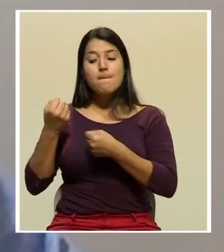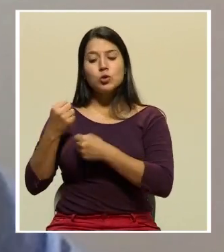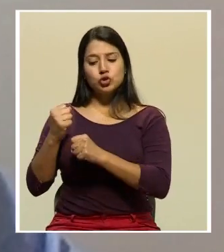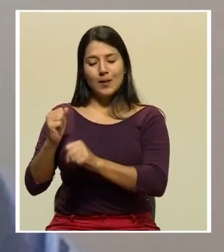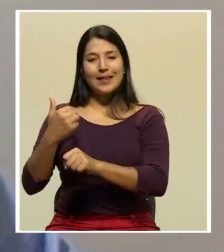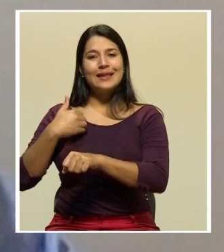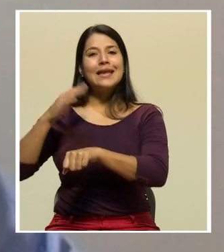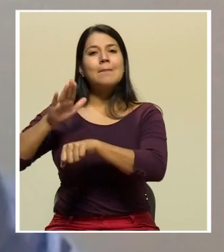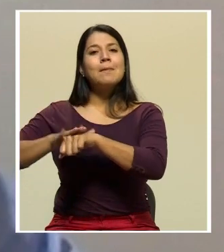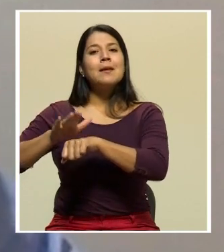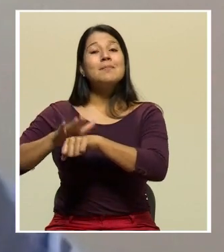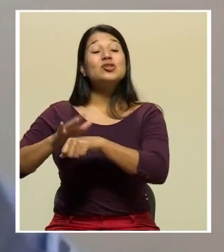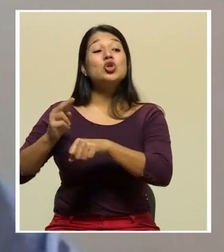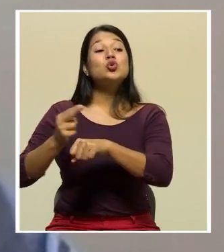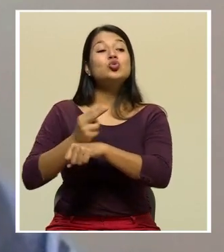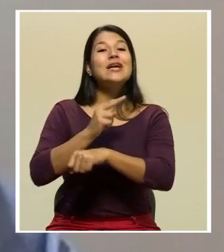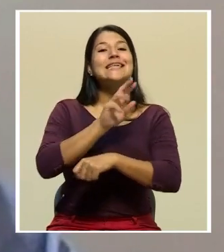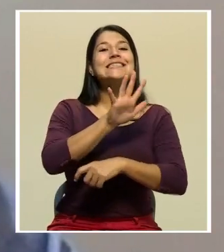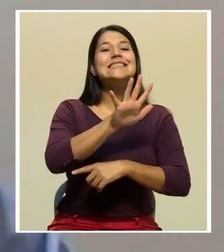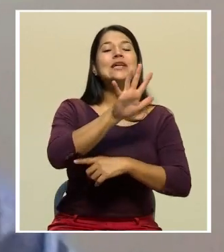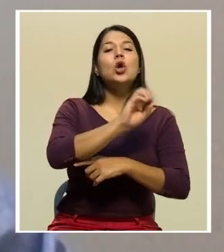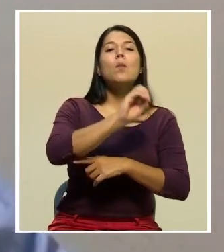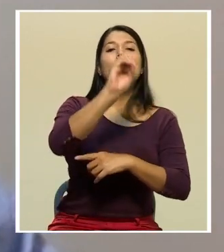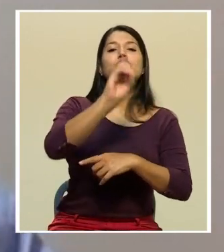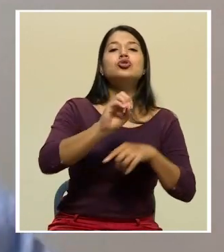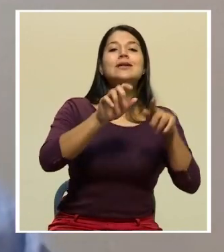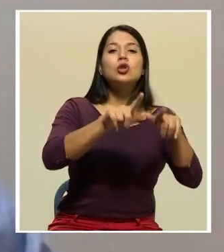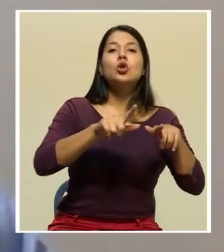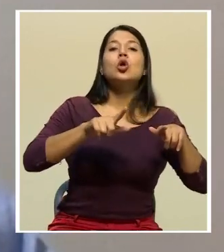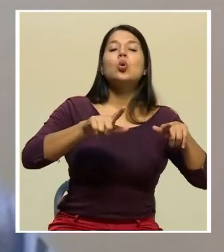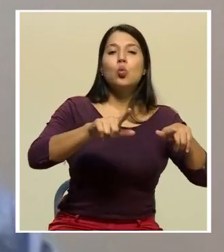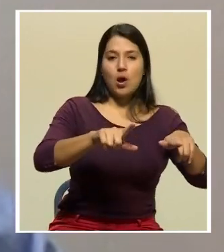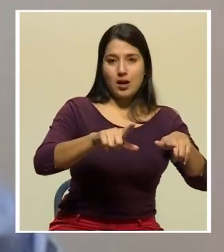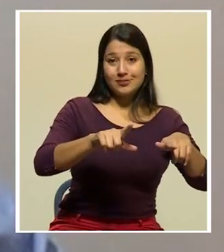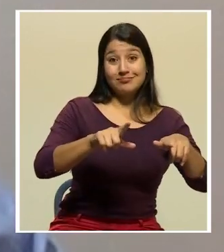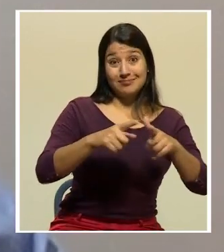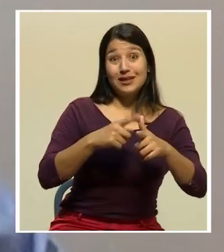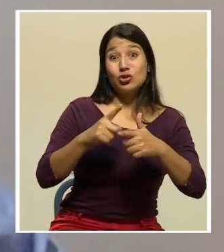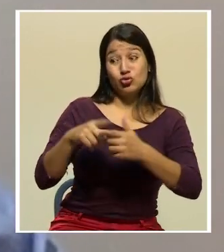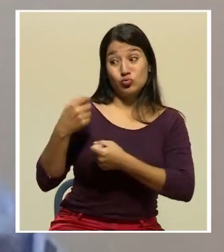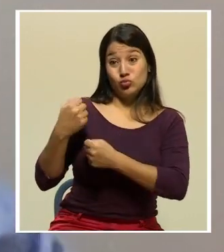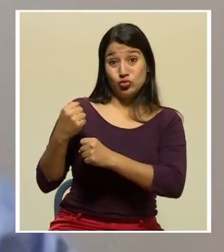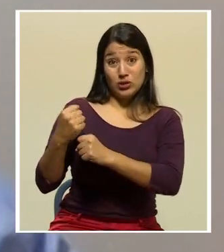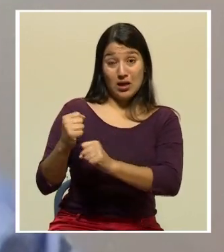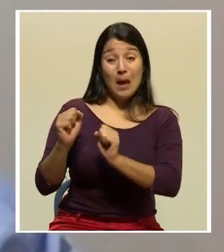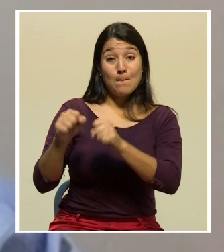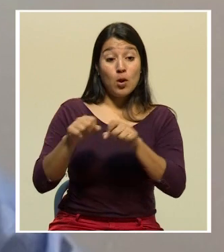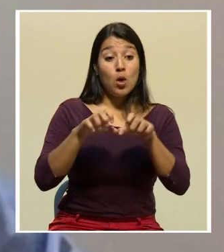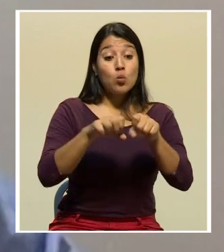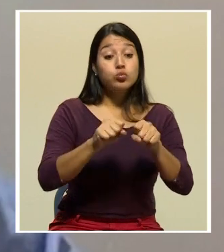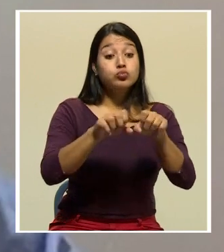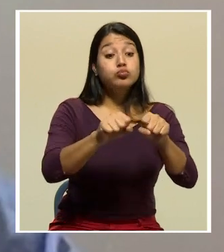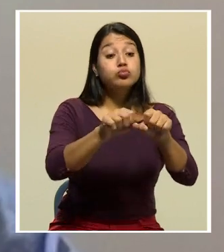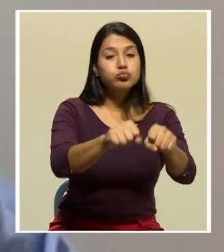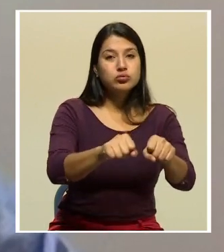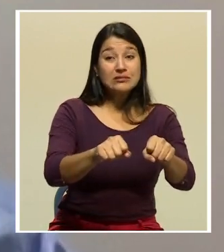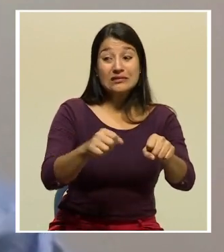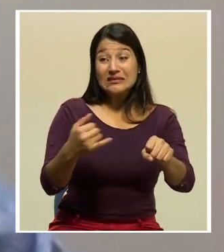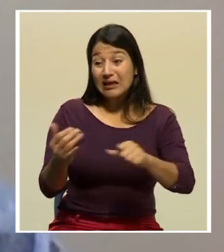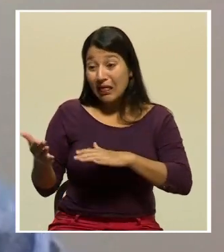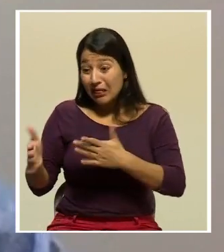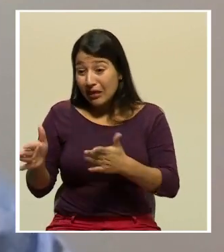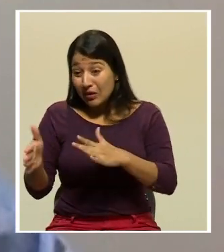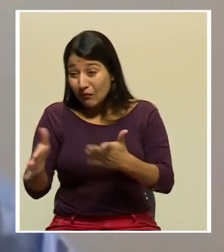eso se haría antes y utilizaríamos todos estos conceptos, primero los espacios que ya cada familia